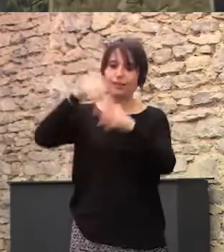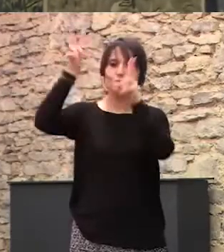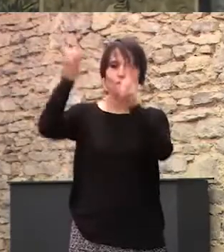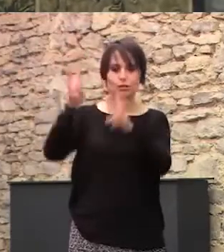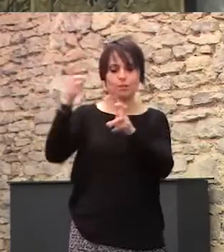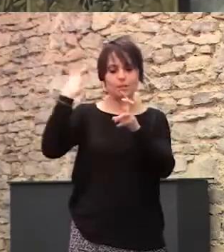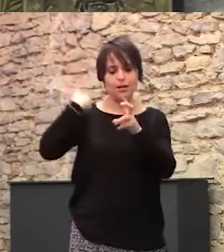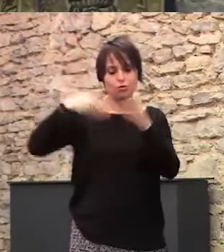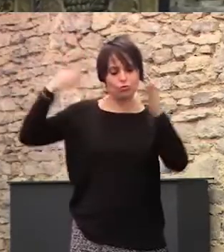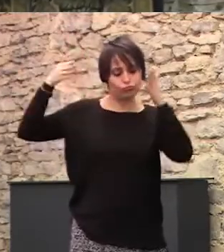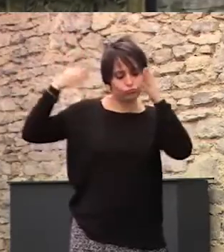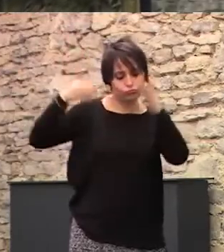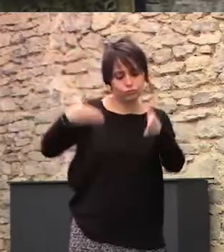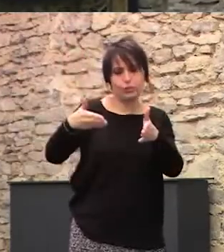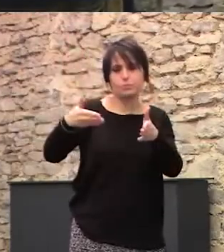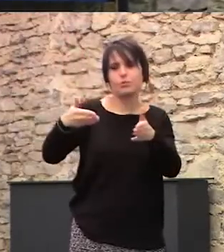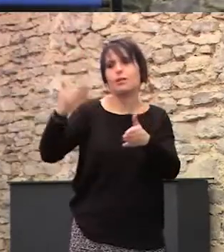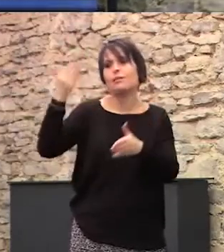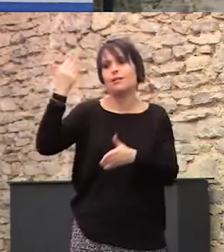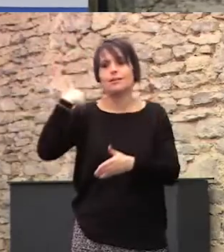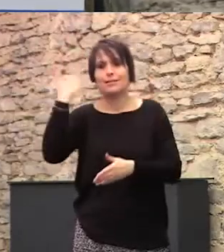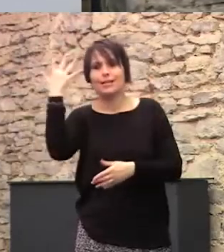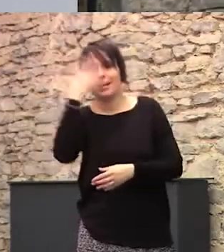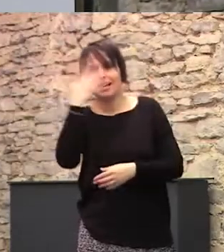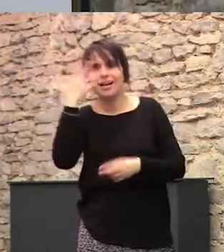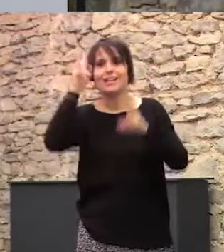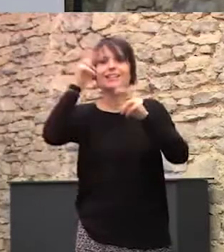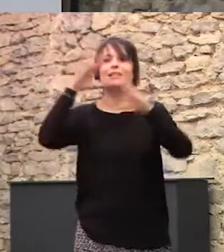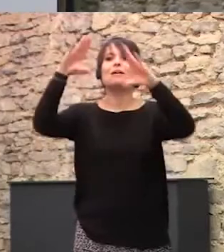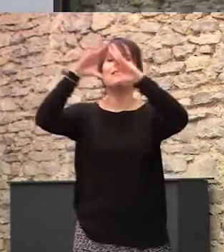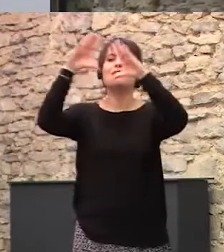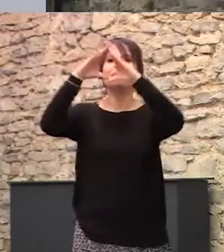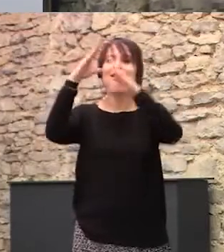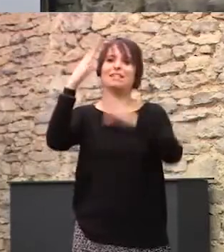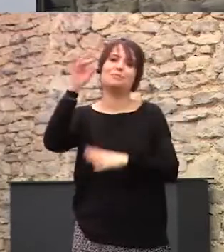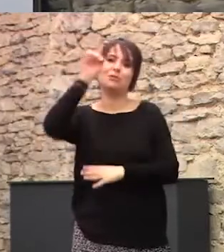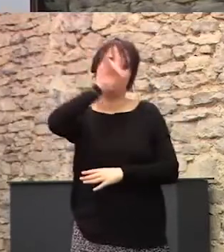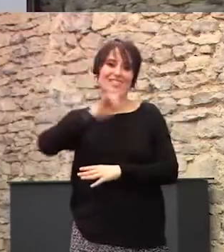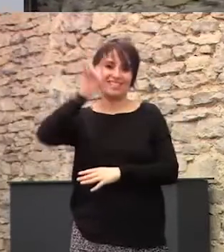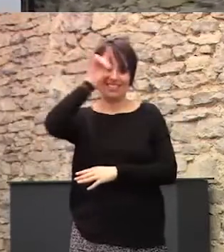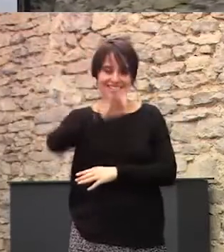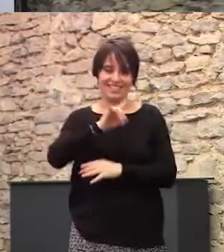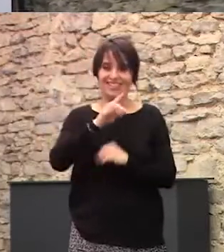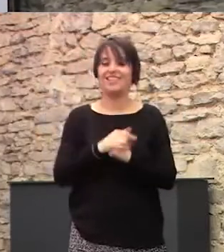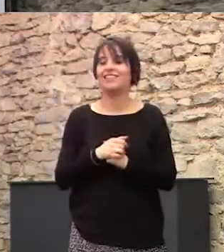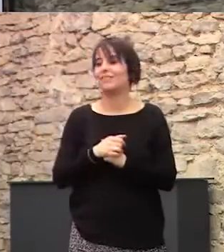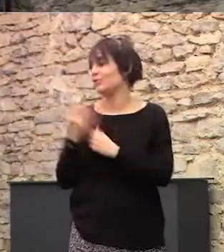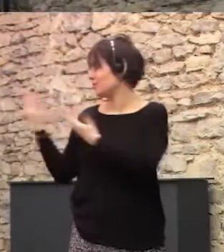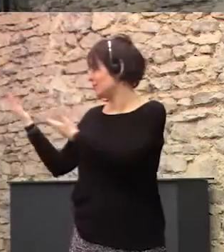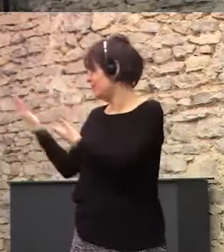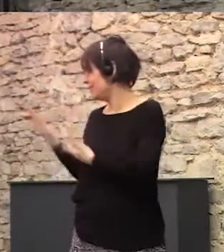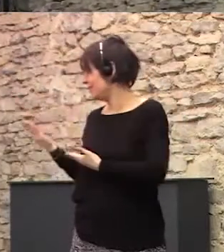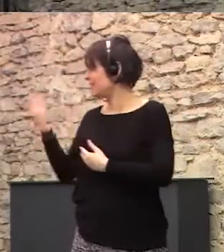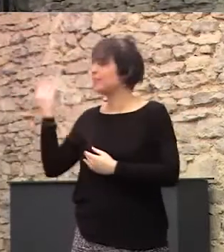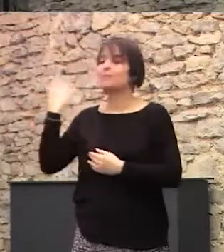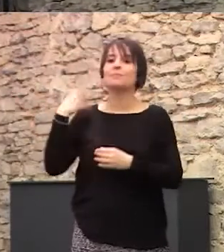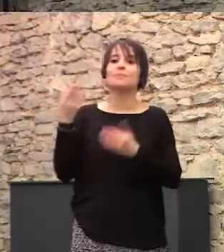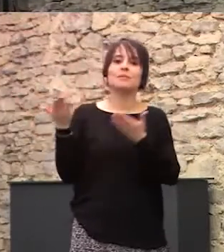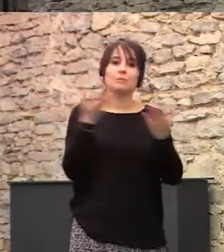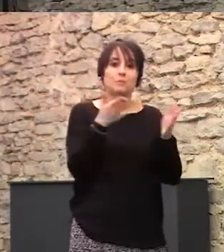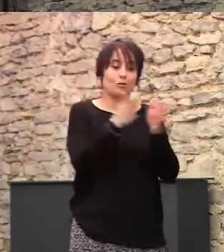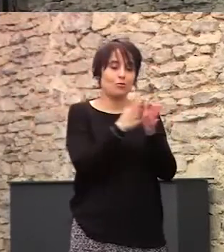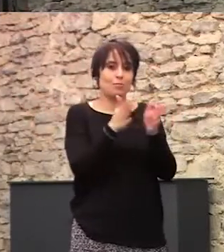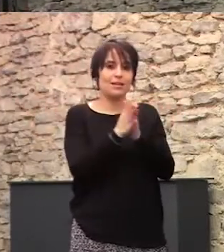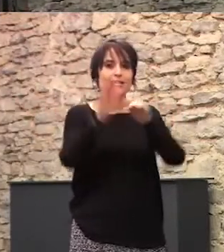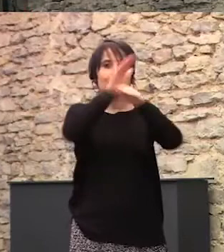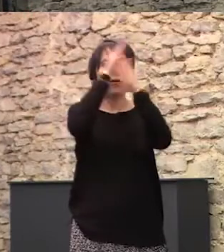voy a encargar, como ya lo habréis sospechado, de los feminismos negros y Maya de los feminismos en el mundo islámico.